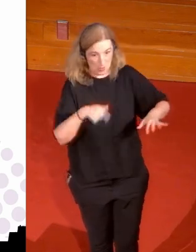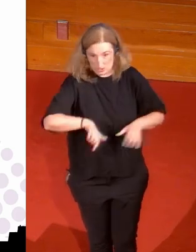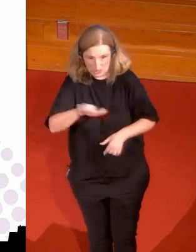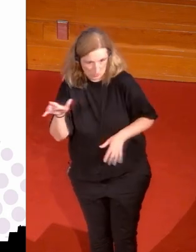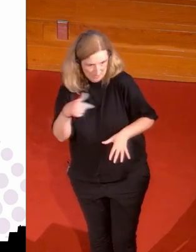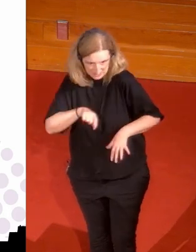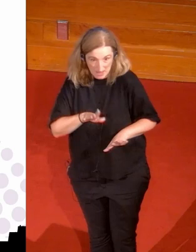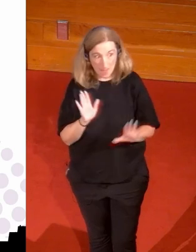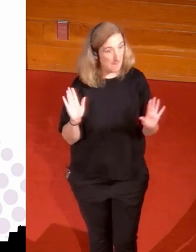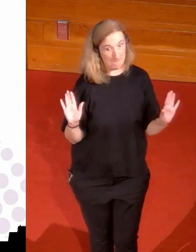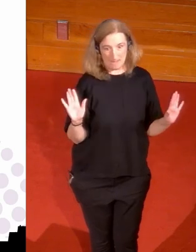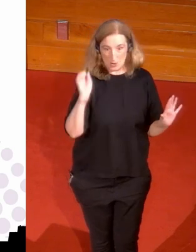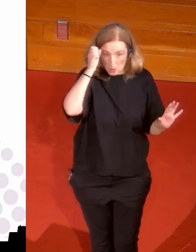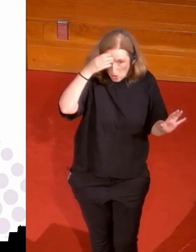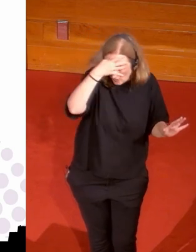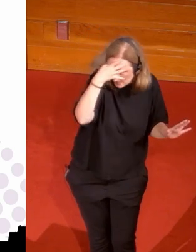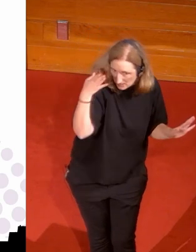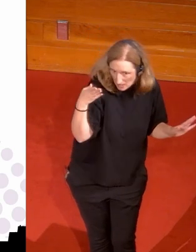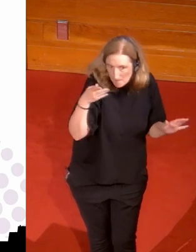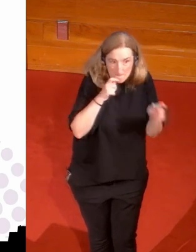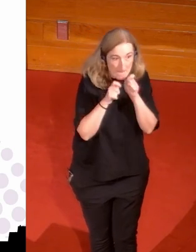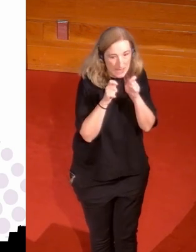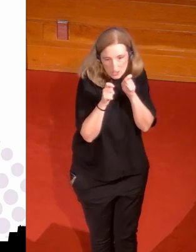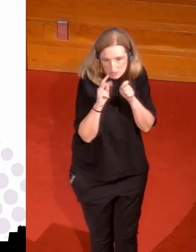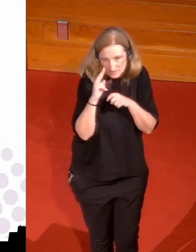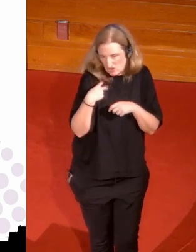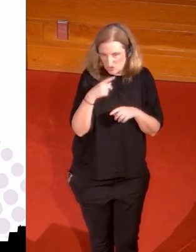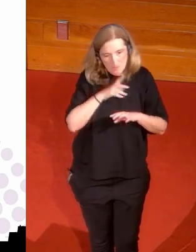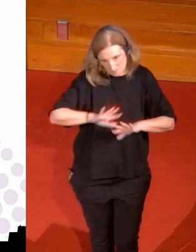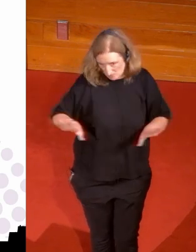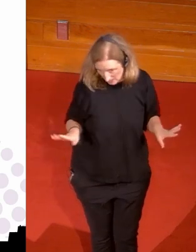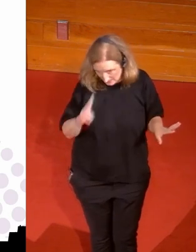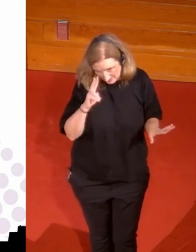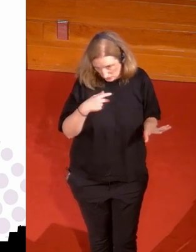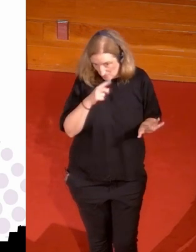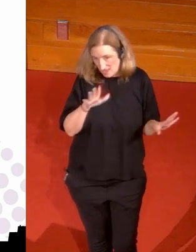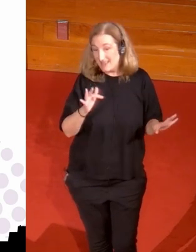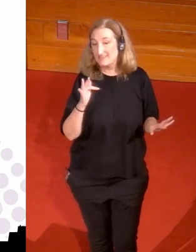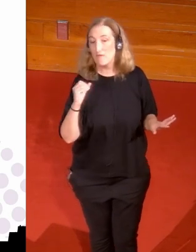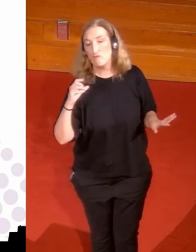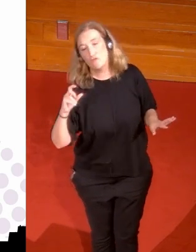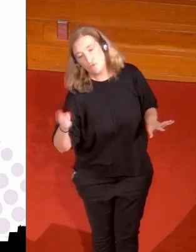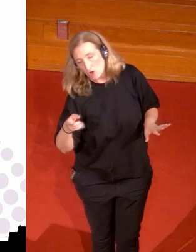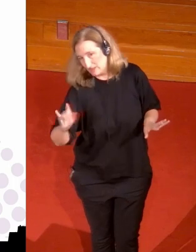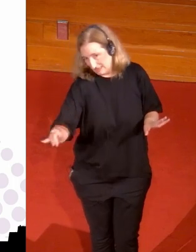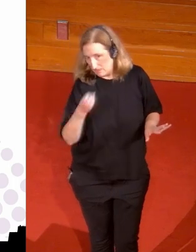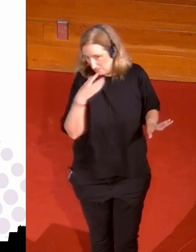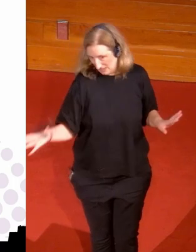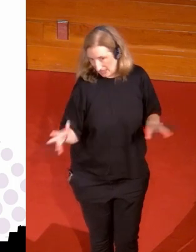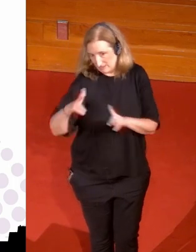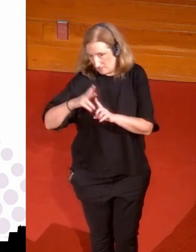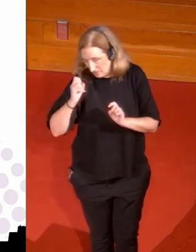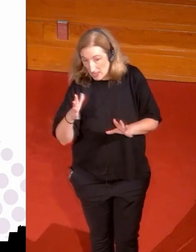cuántos Bueno ahora desde lo de Trump los periodistas estamos muy mal vistos muy mal vistos salvo que seamos de la Fox o así estamos muy mal vistos